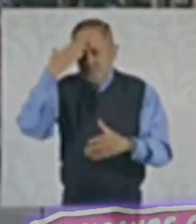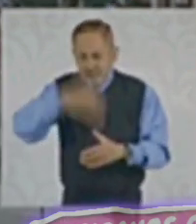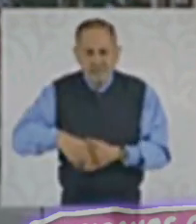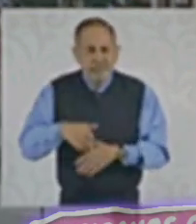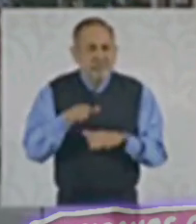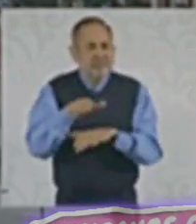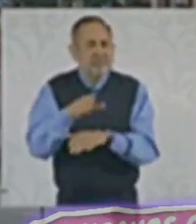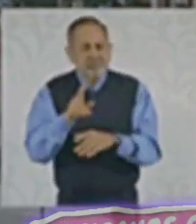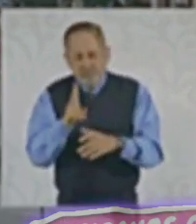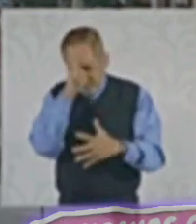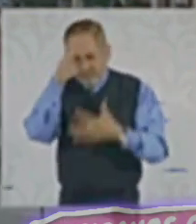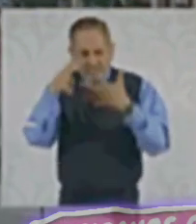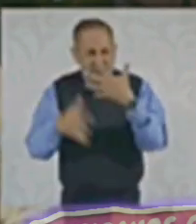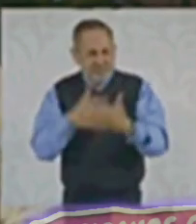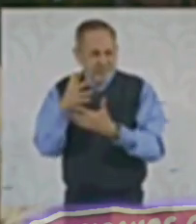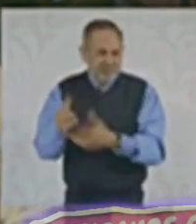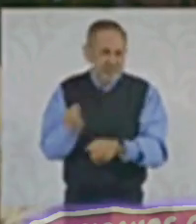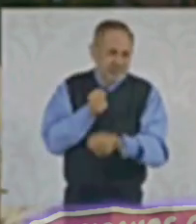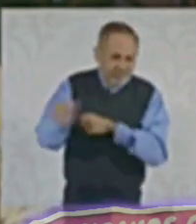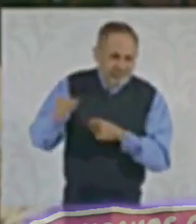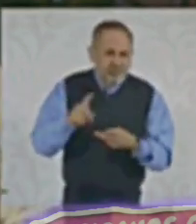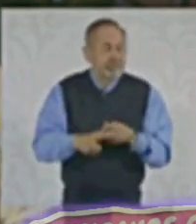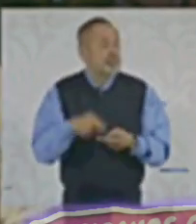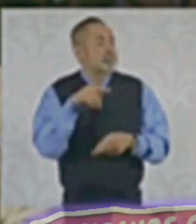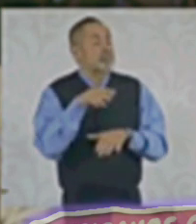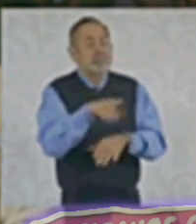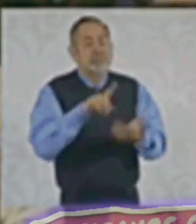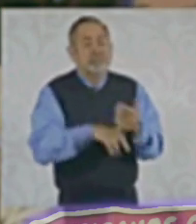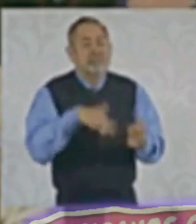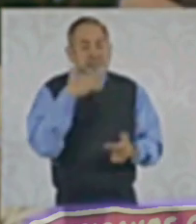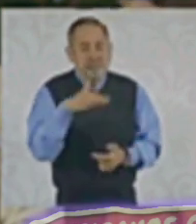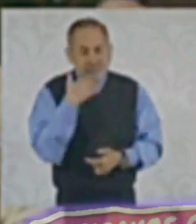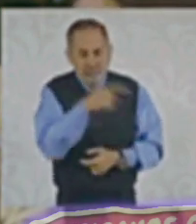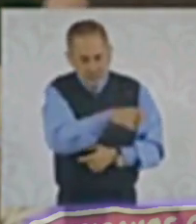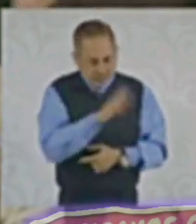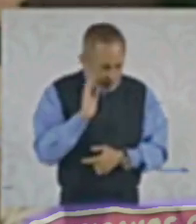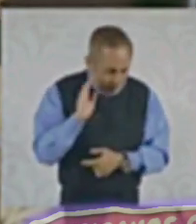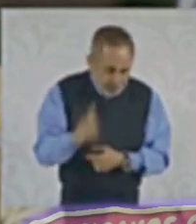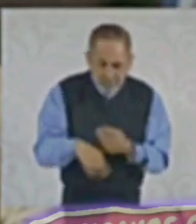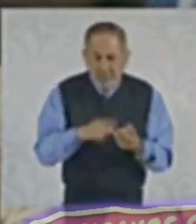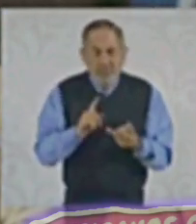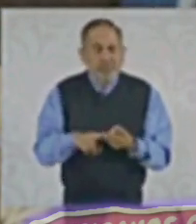temas de violencia, cuando existen temas de corrupción, cuando existen temas de